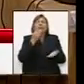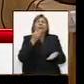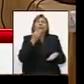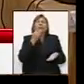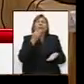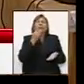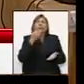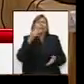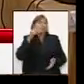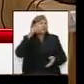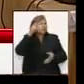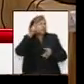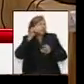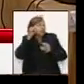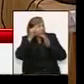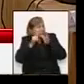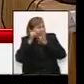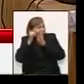de filmar?